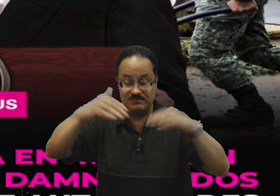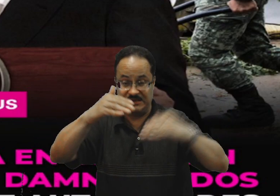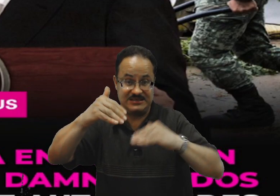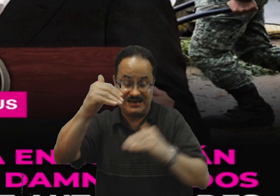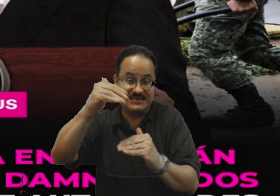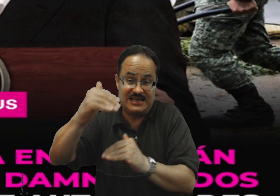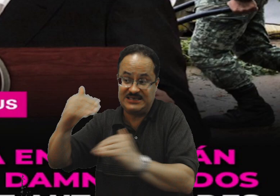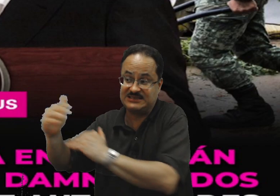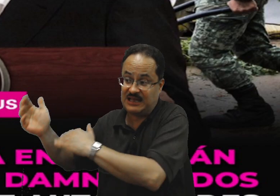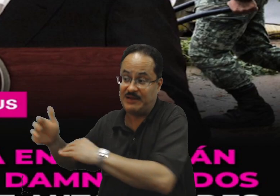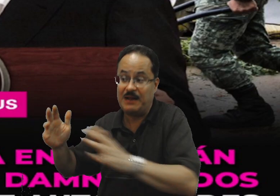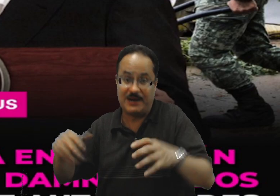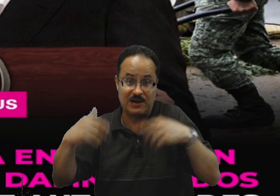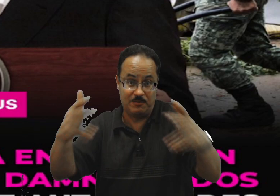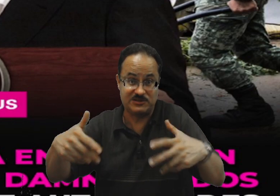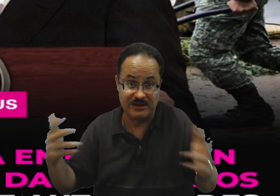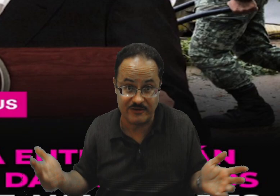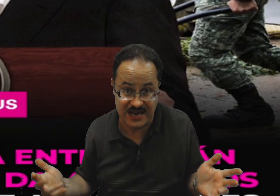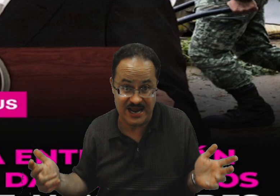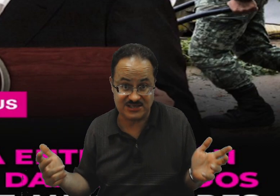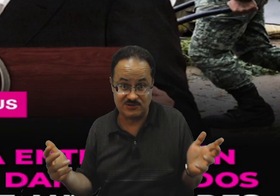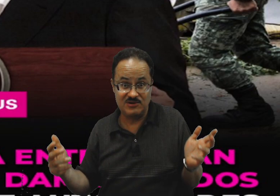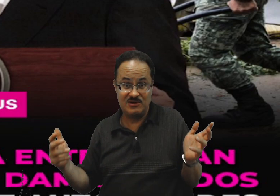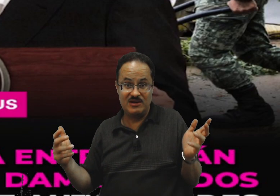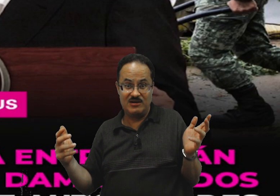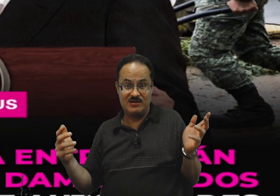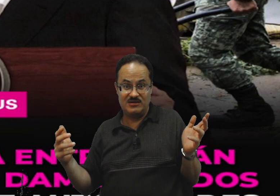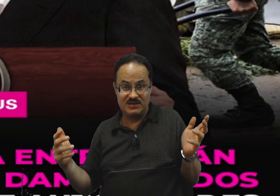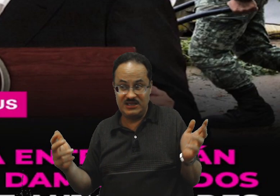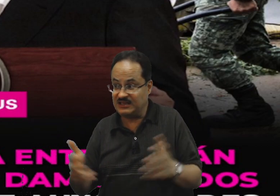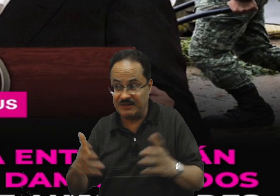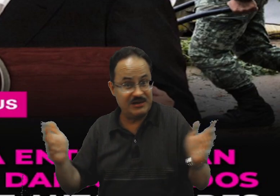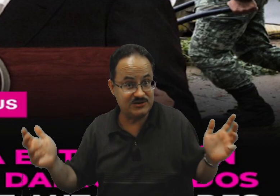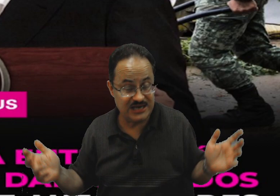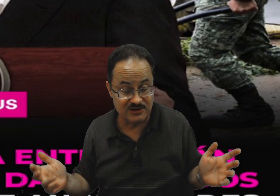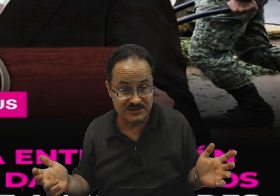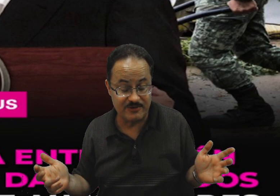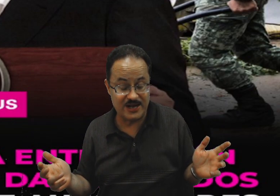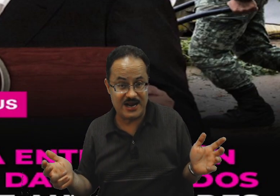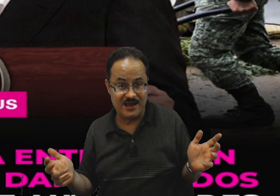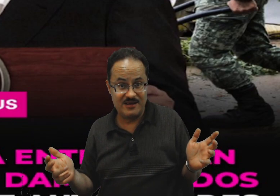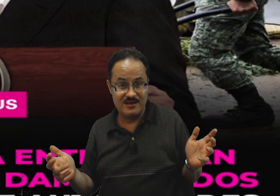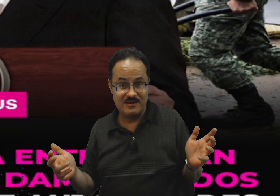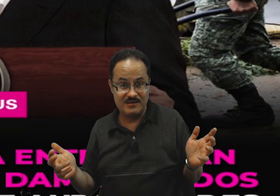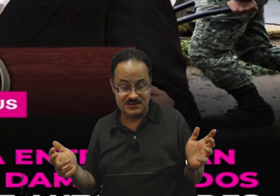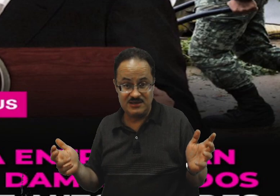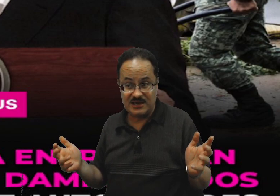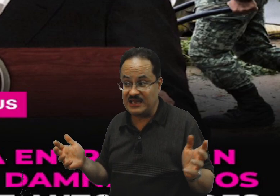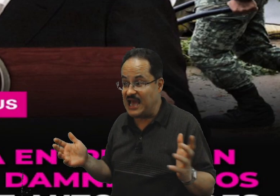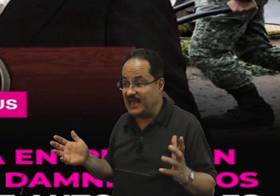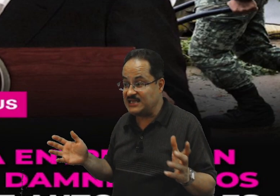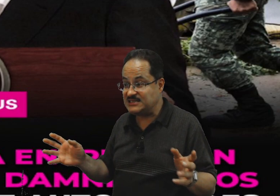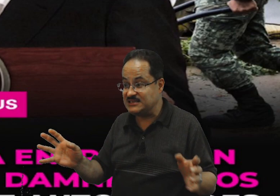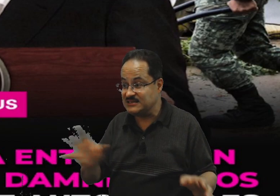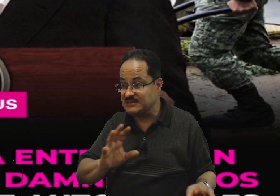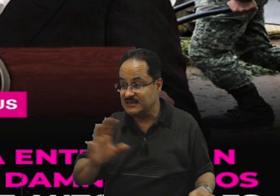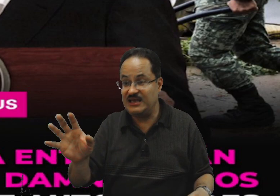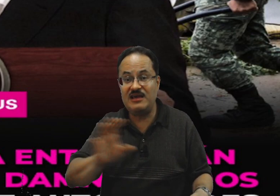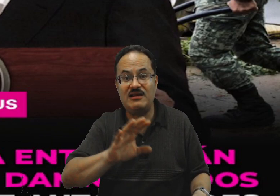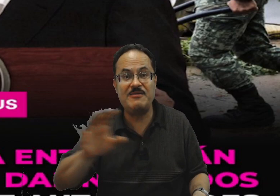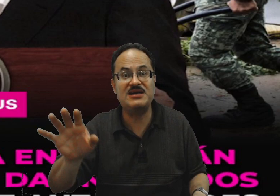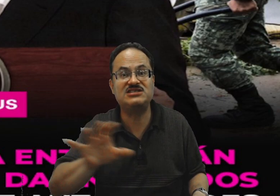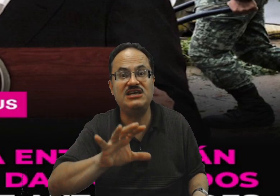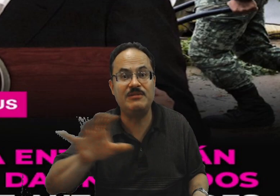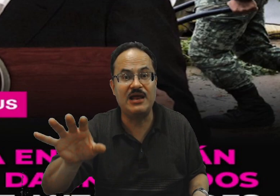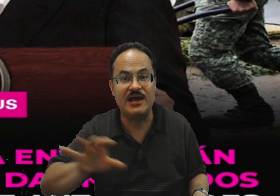segú están hechas de tal manera para que López Obrador diga eso y también los digan los de morena que ya es